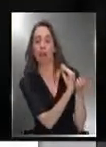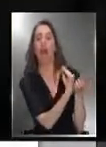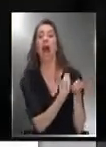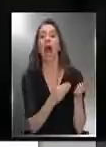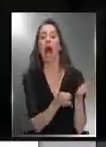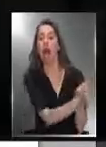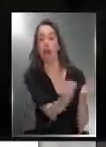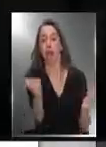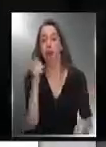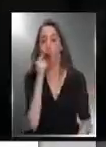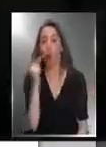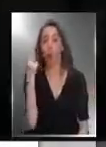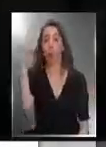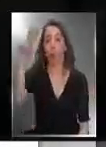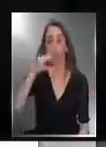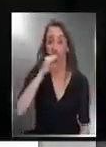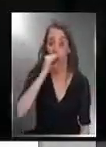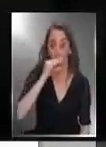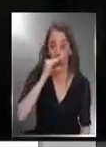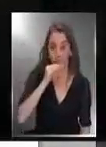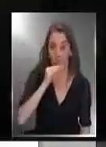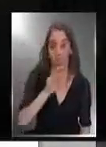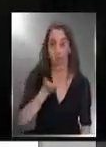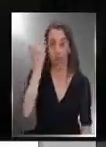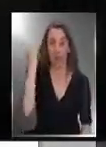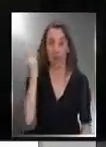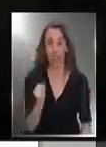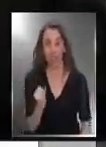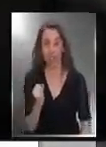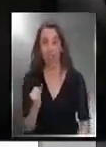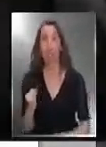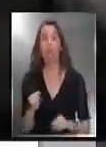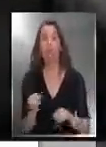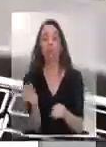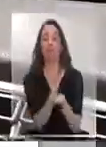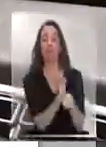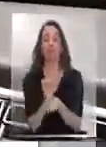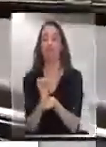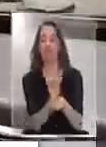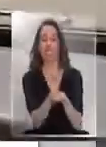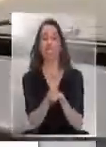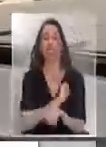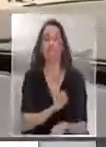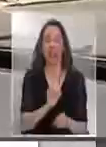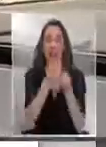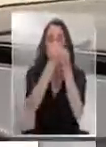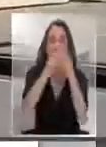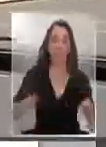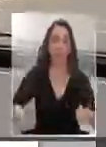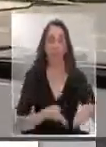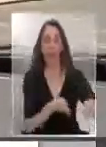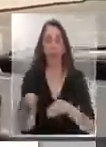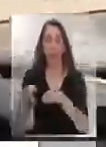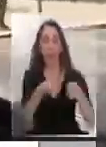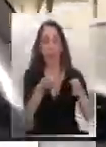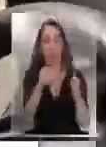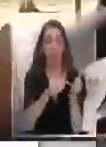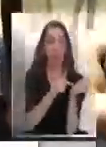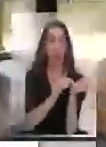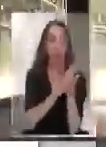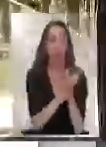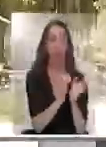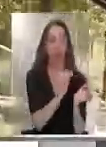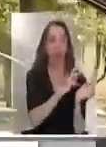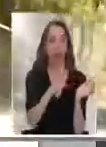Jorge es de Concepción y hasta hace un tiempo siempre se perdía en Santiago, pero ahora tiene todas las aplicaciones posibles para no dar vueltas